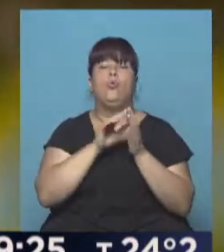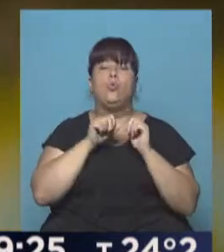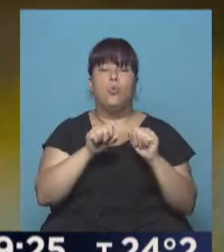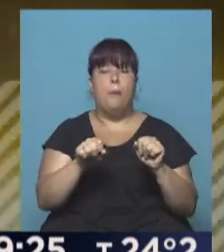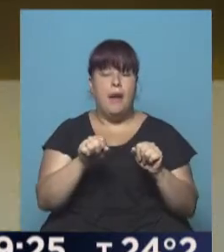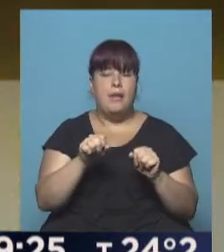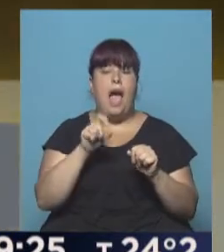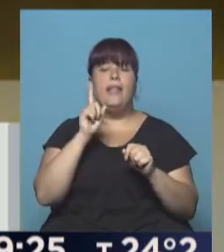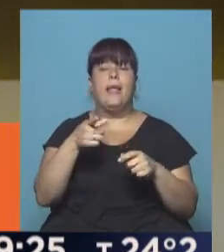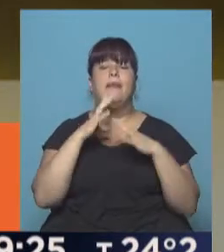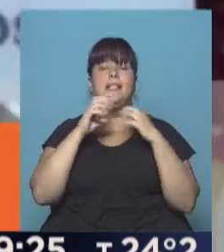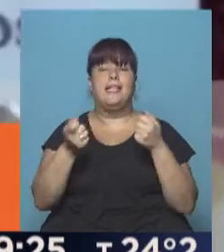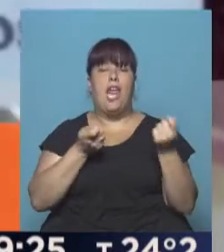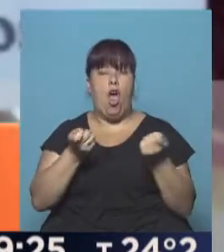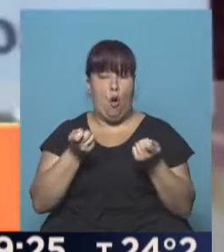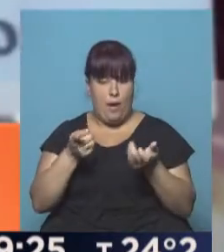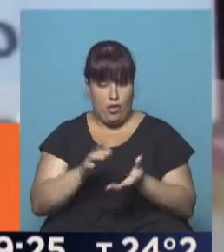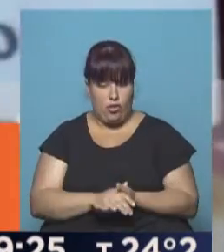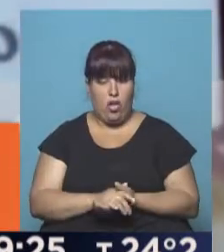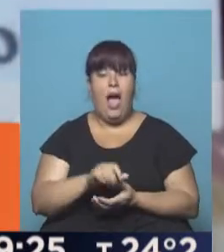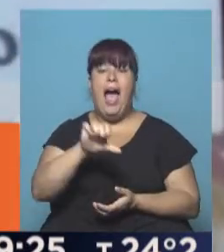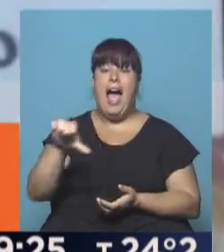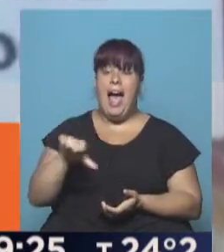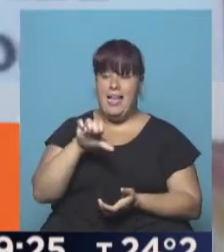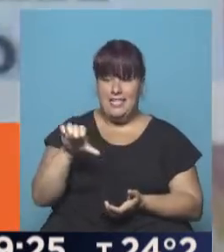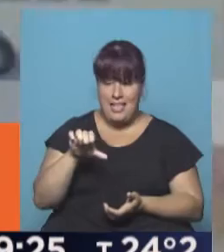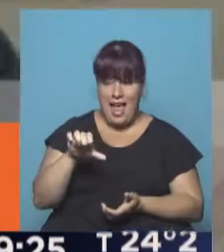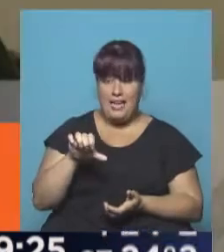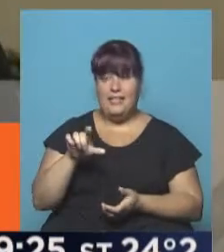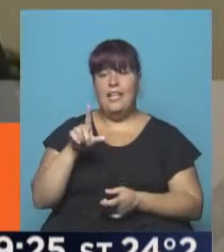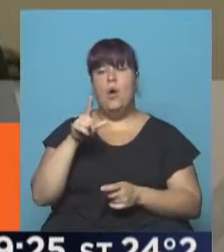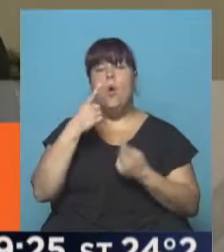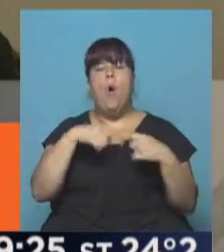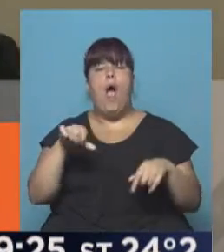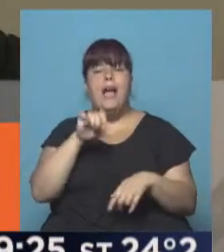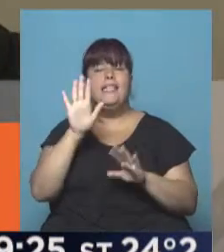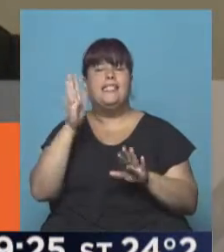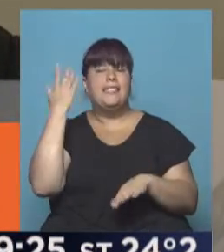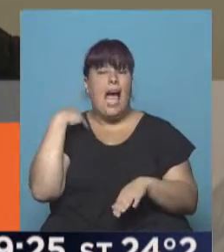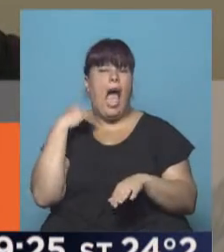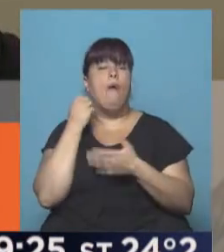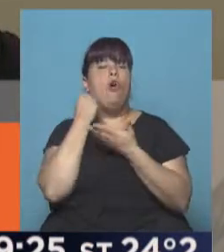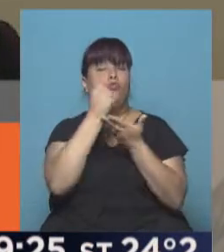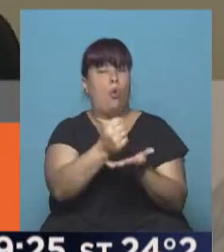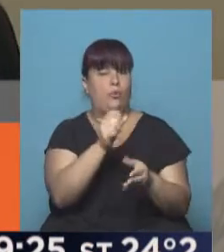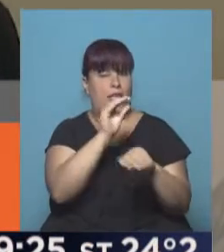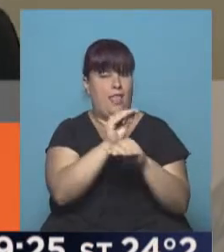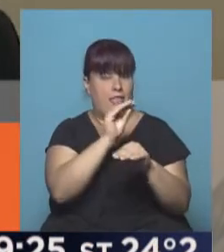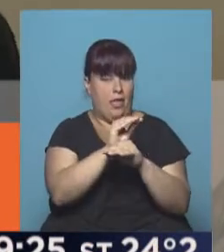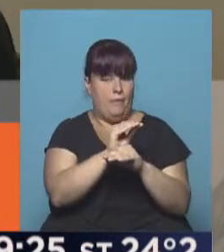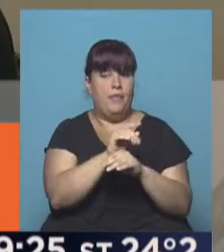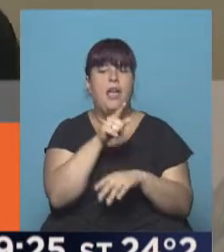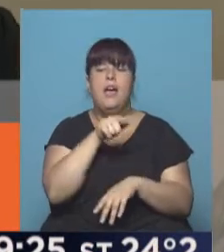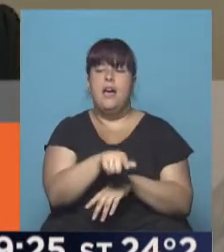supermercados y la Secretaría de Comercio. El aceite era un artículo que venía subsidiado.